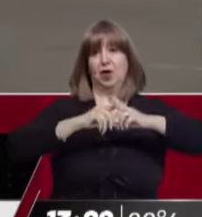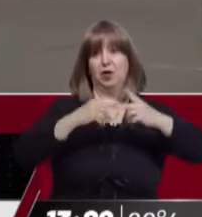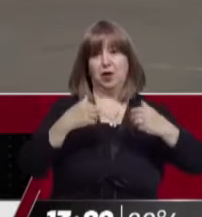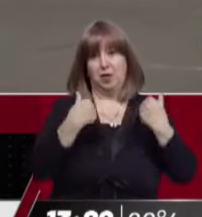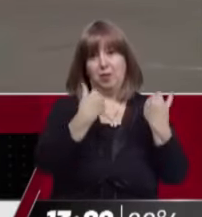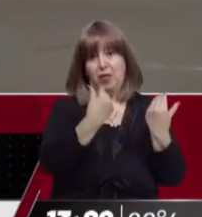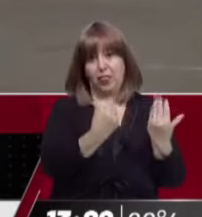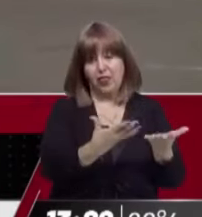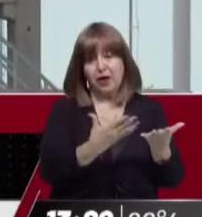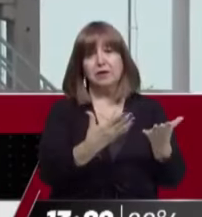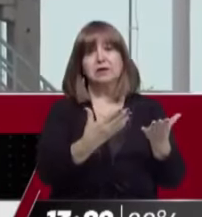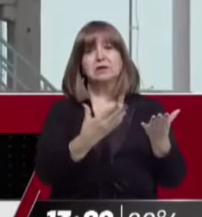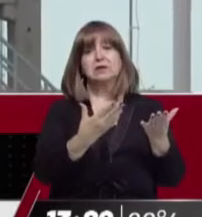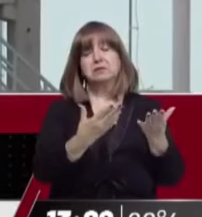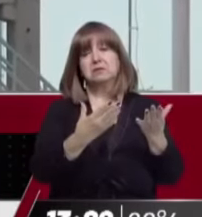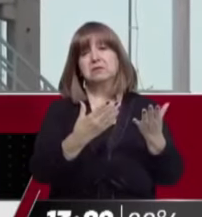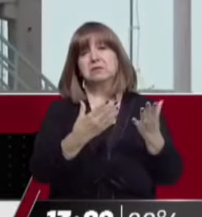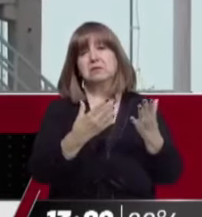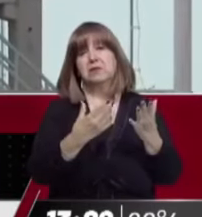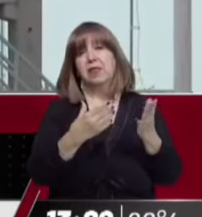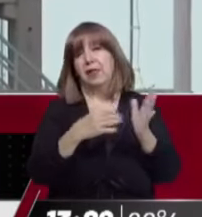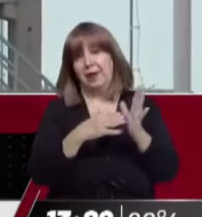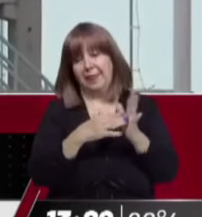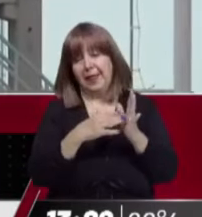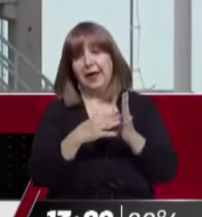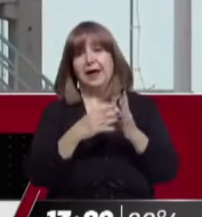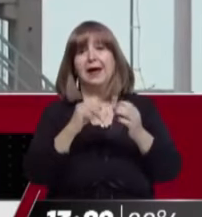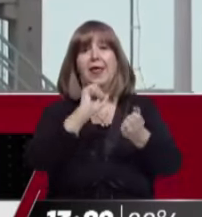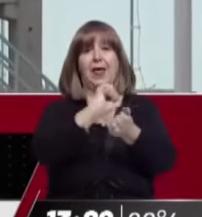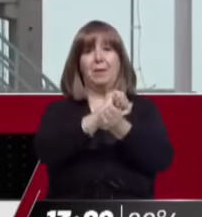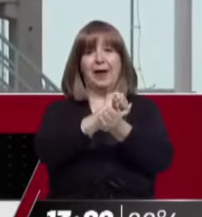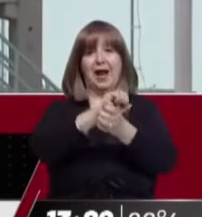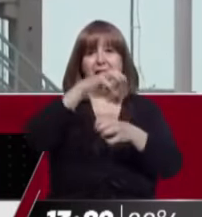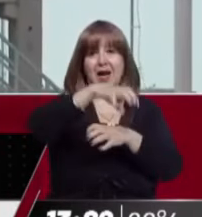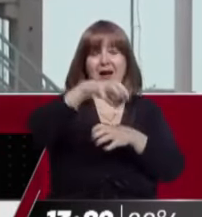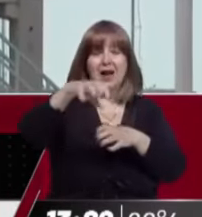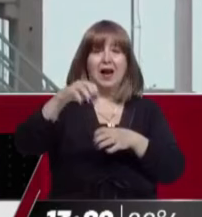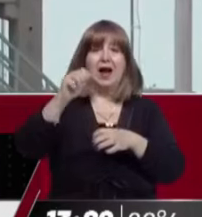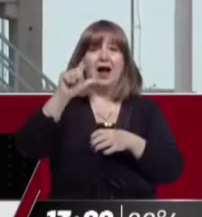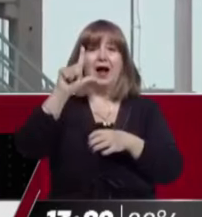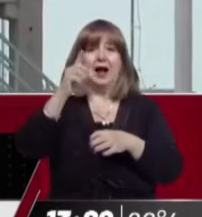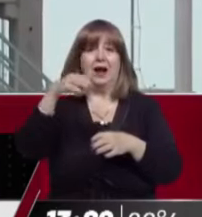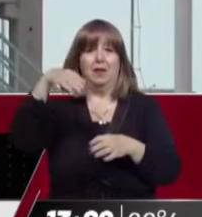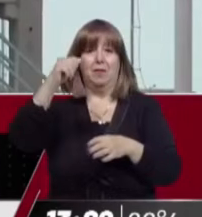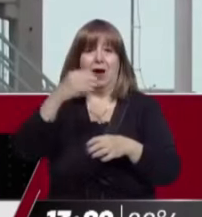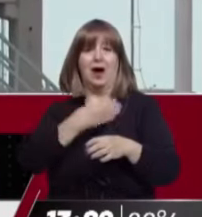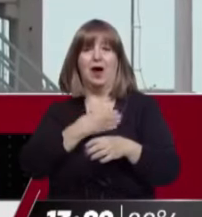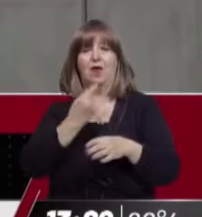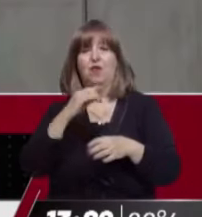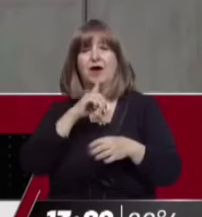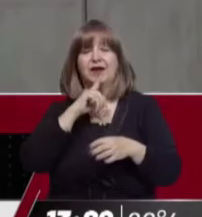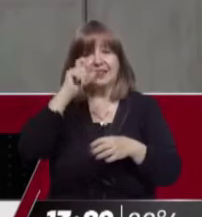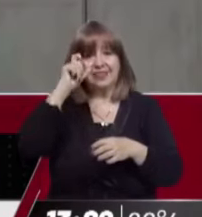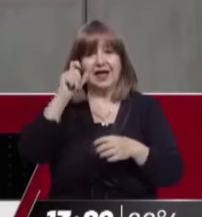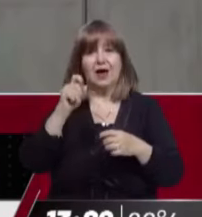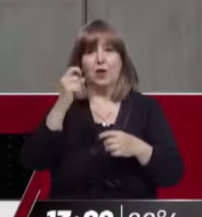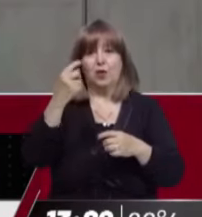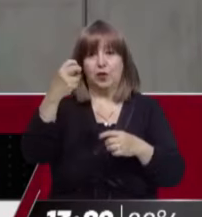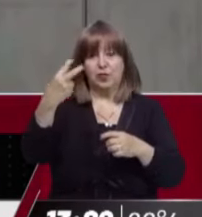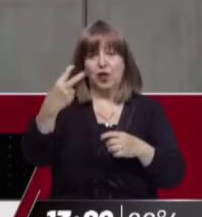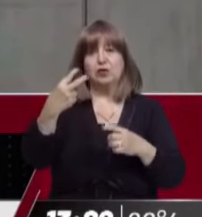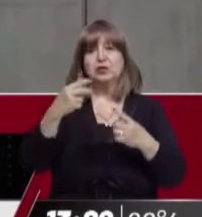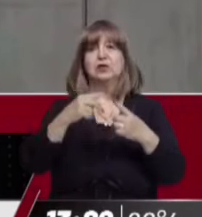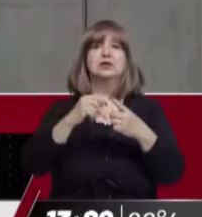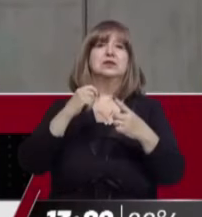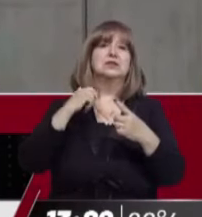permite eh en base también a la modalidad de cada penal no pu recordemos que la conectividad más fuerte un y dos es más compleja que en San Felipe o que en San Rafael